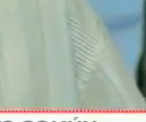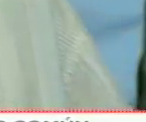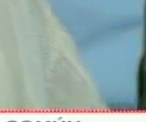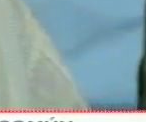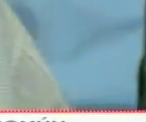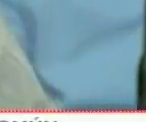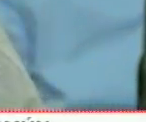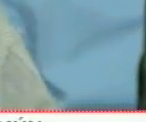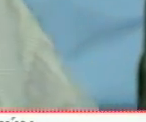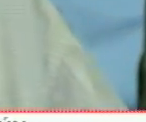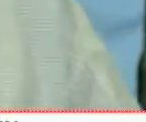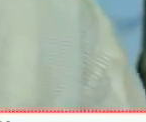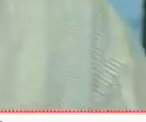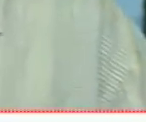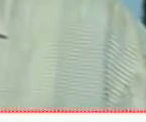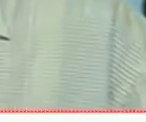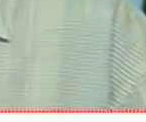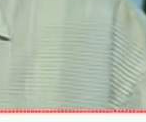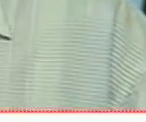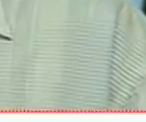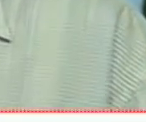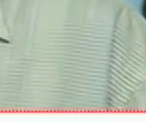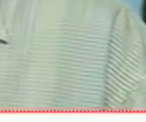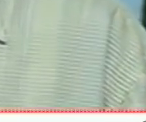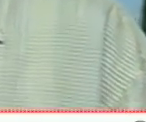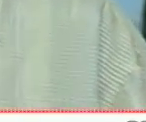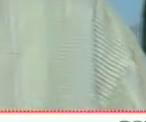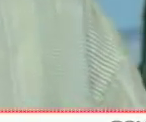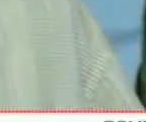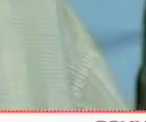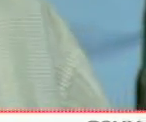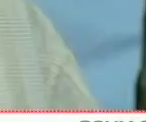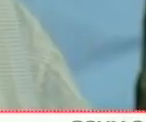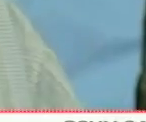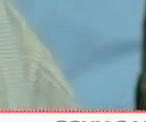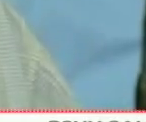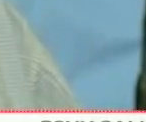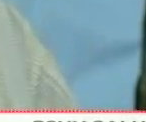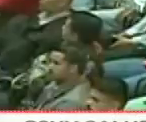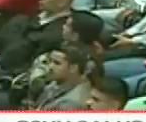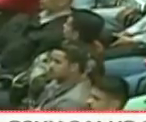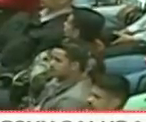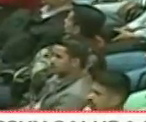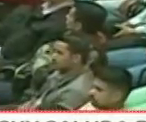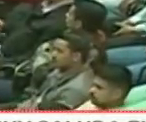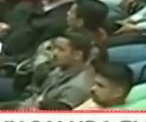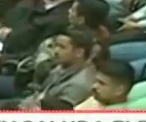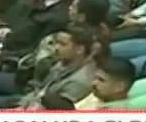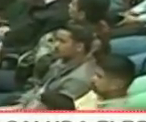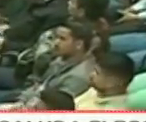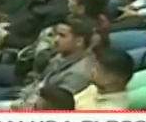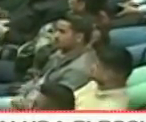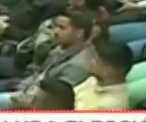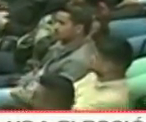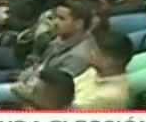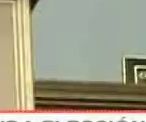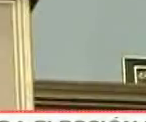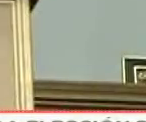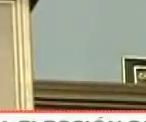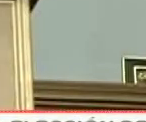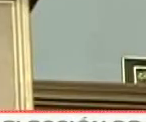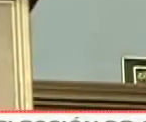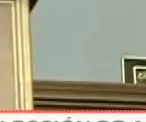de modificación, protocolo que propone la modificación parcial de un